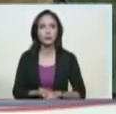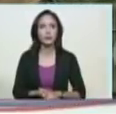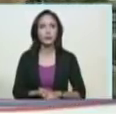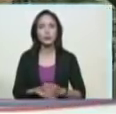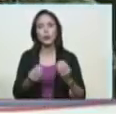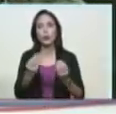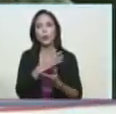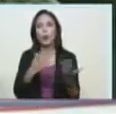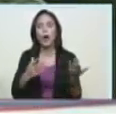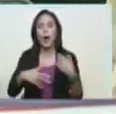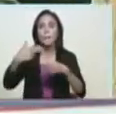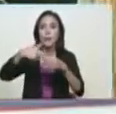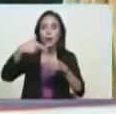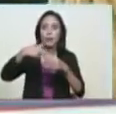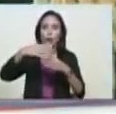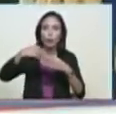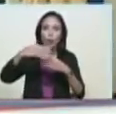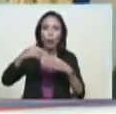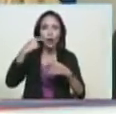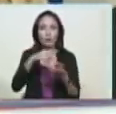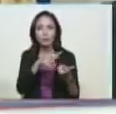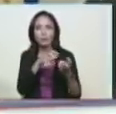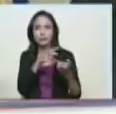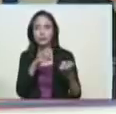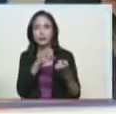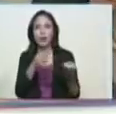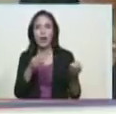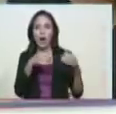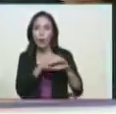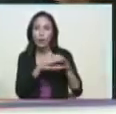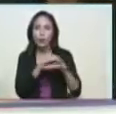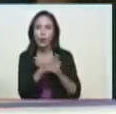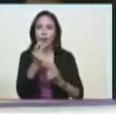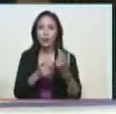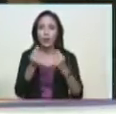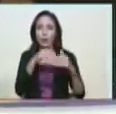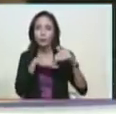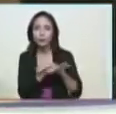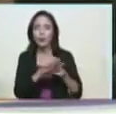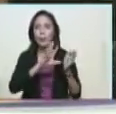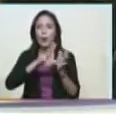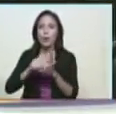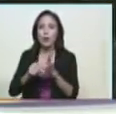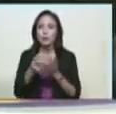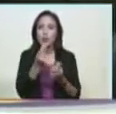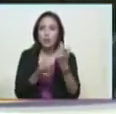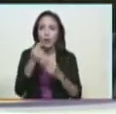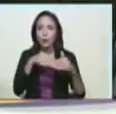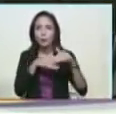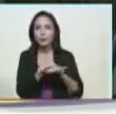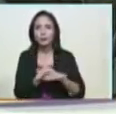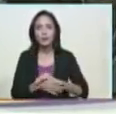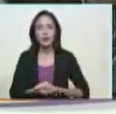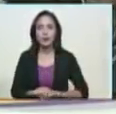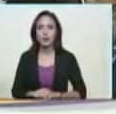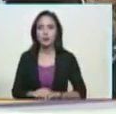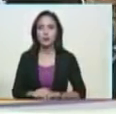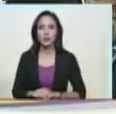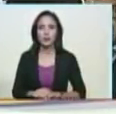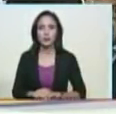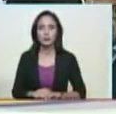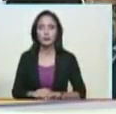petrodólar para la acumulación de riquezas la reproducción del capital y de las riquezas de esa